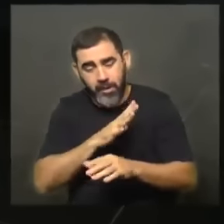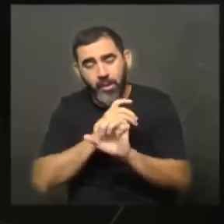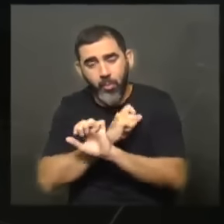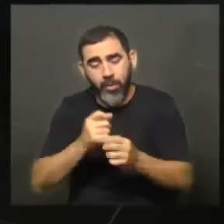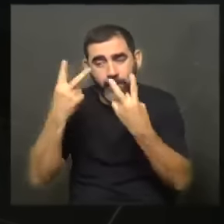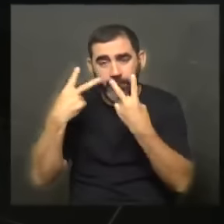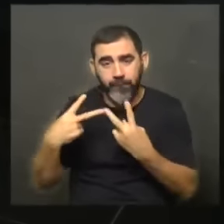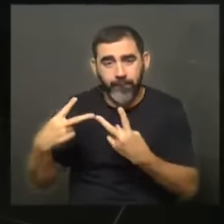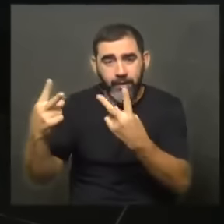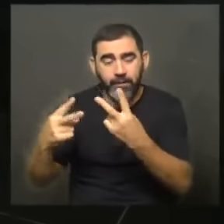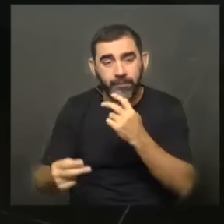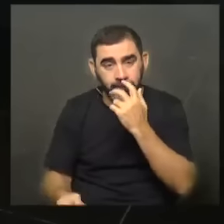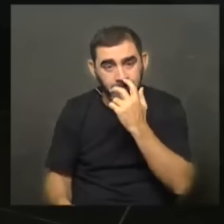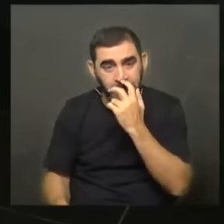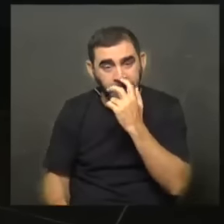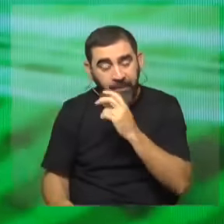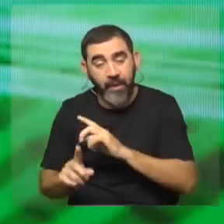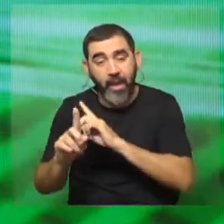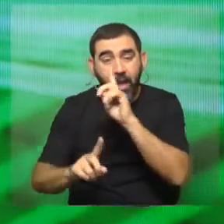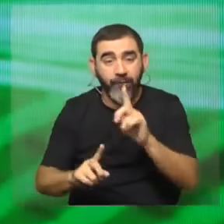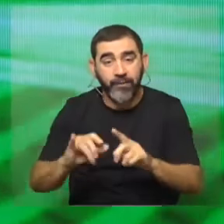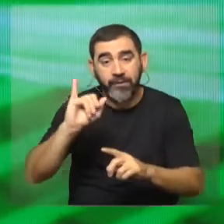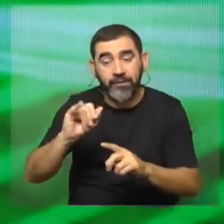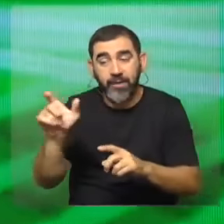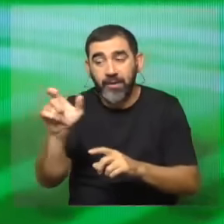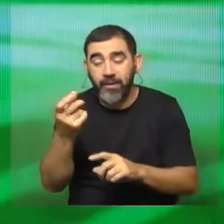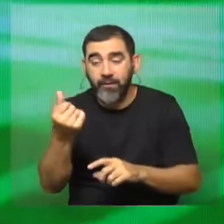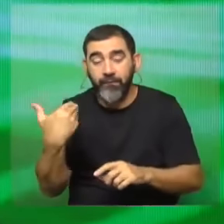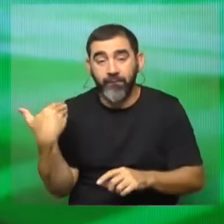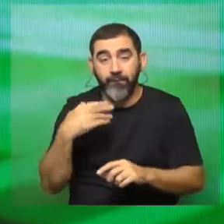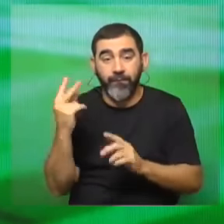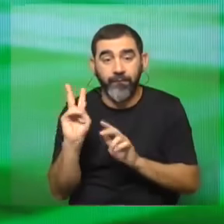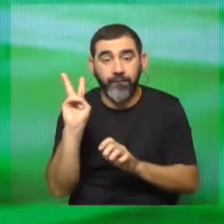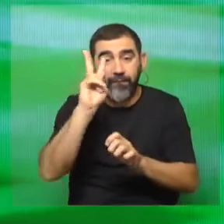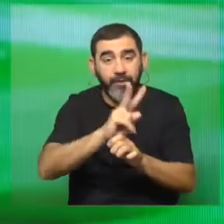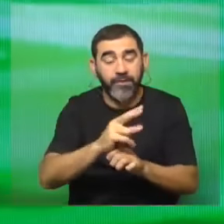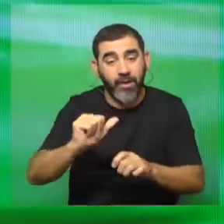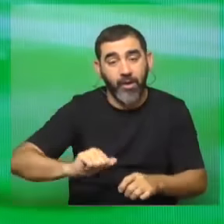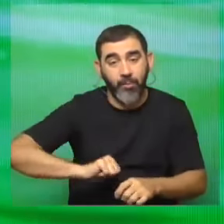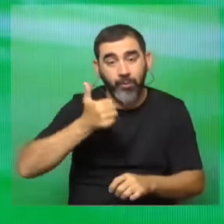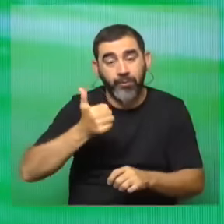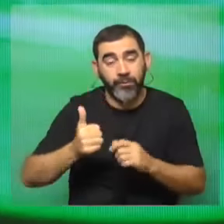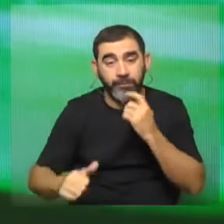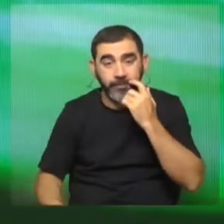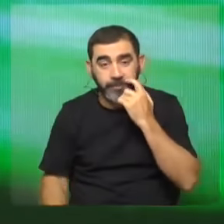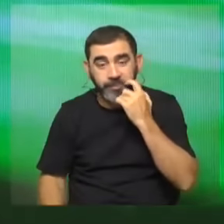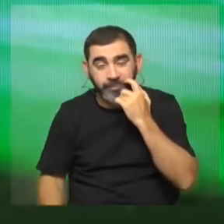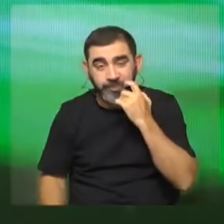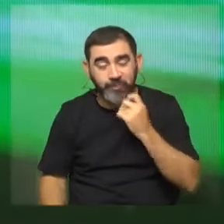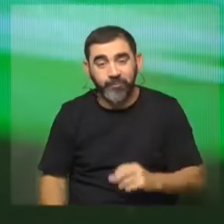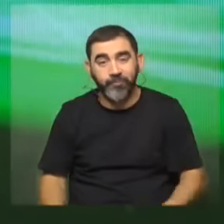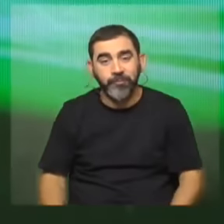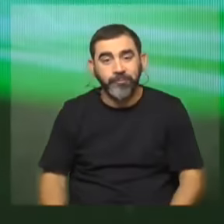además este atraídos a veces mientras estuvo Esa diferencia de precio con argentino salían a hacer su pequeña vacación su escapada de fin de